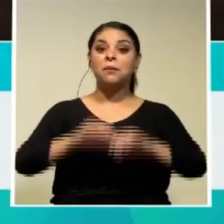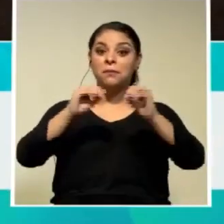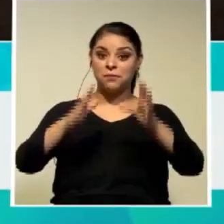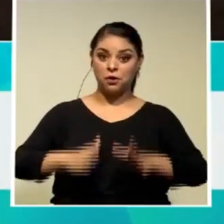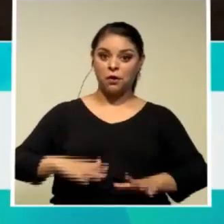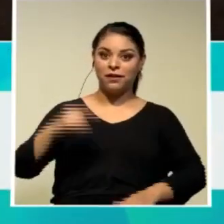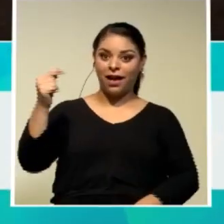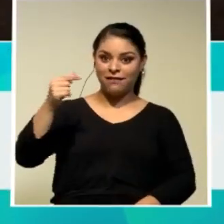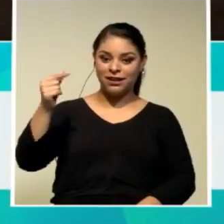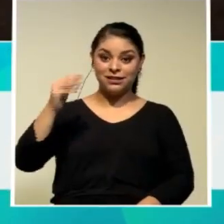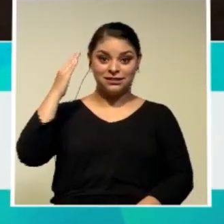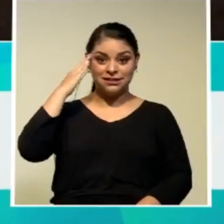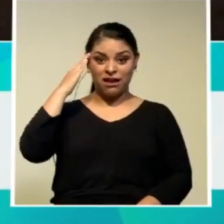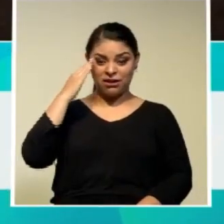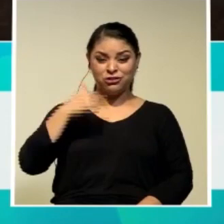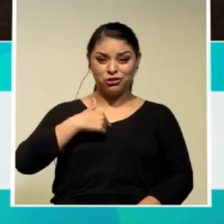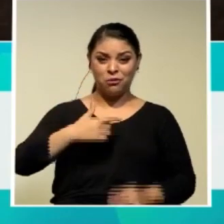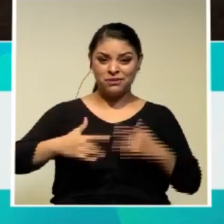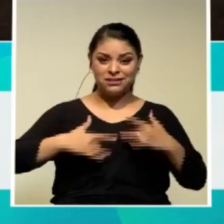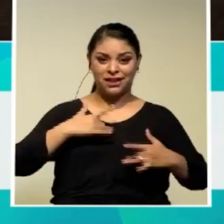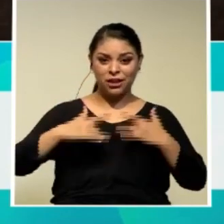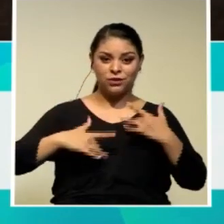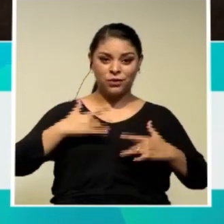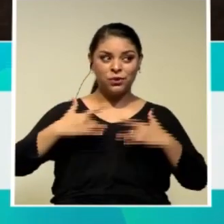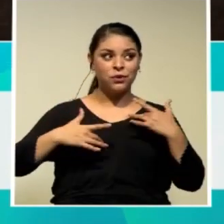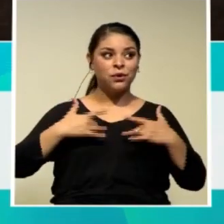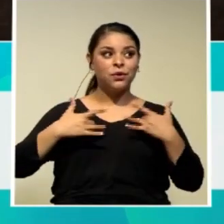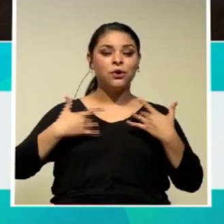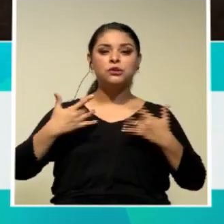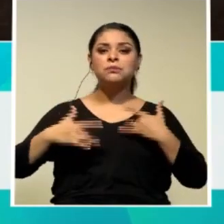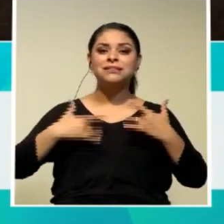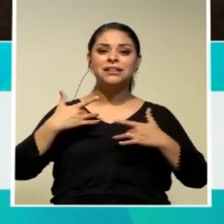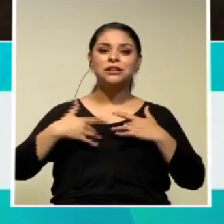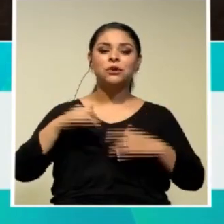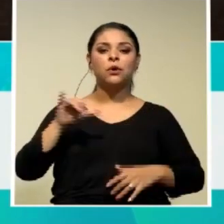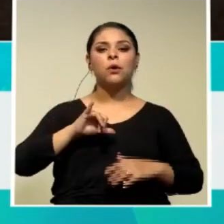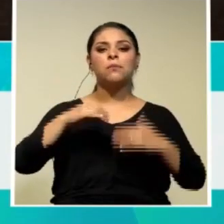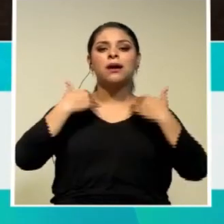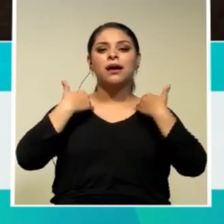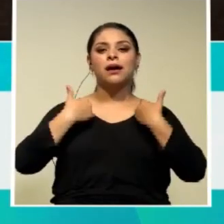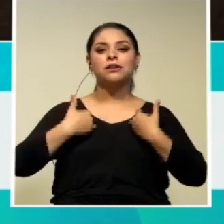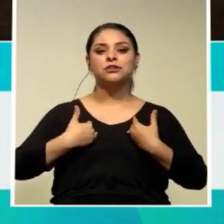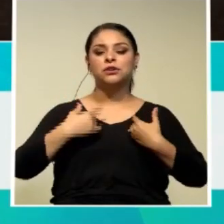cómo me siento? Allá en casa, ¿saben cómo me siento? ¿Cómo se siente, niña? Como esa canción que dice así.